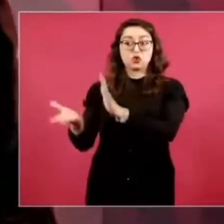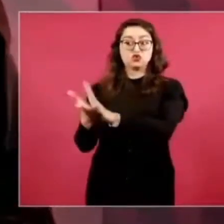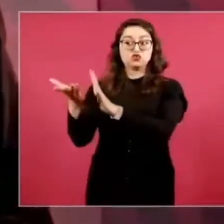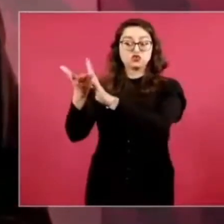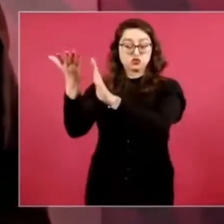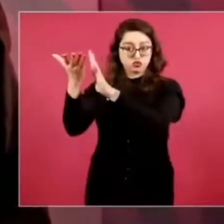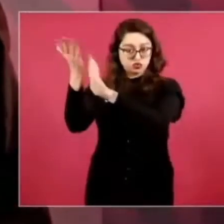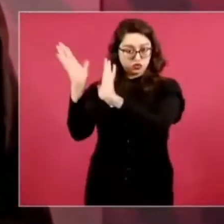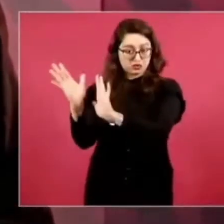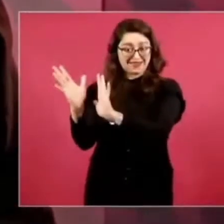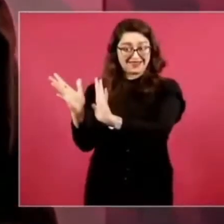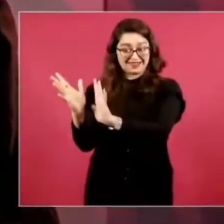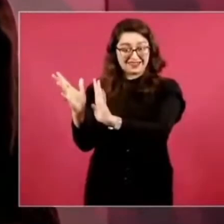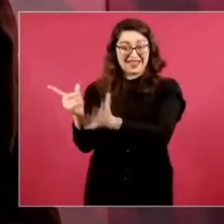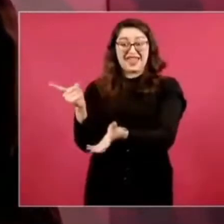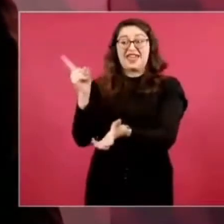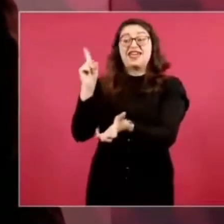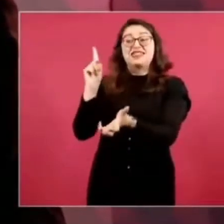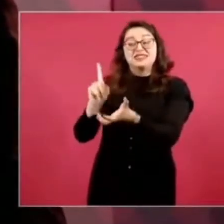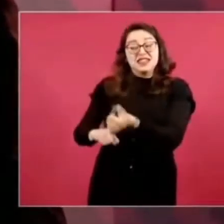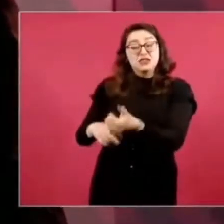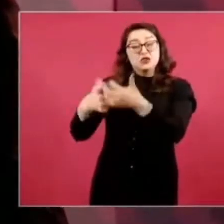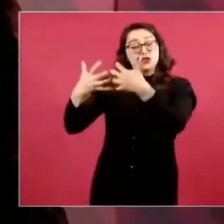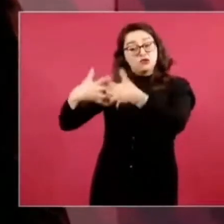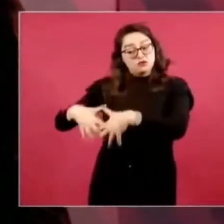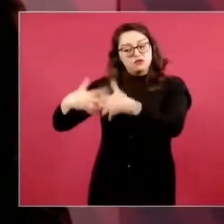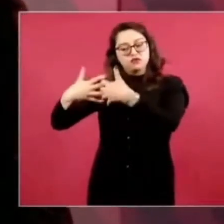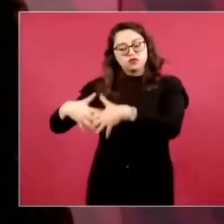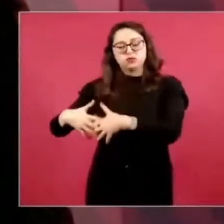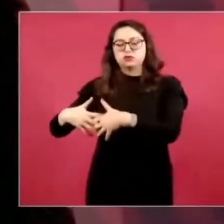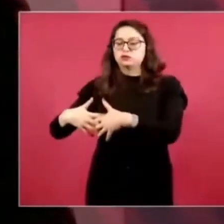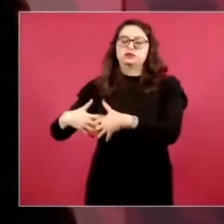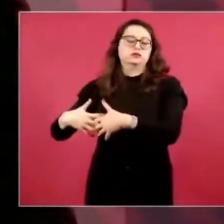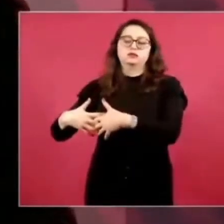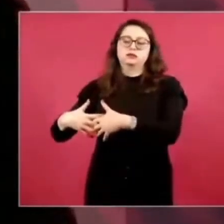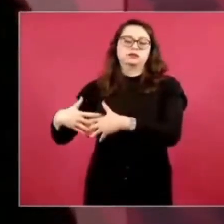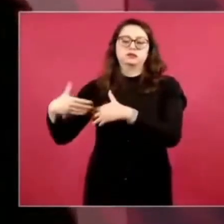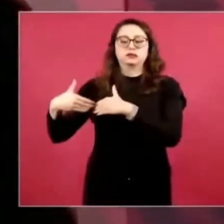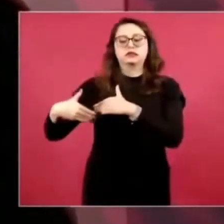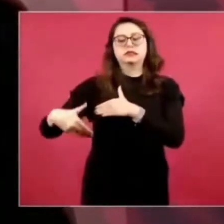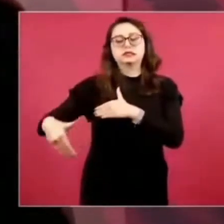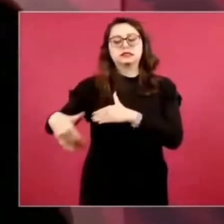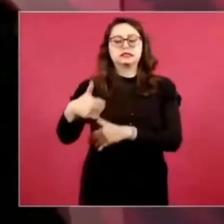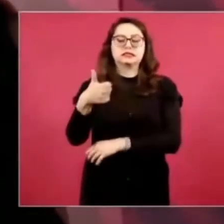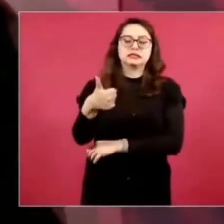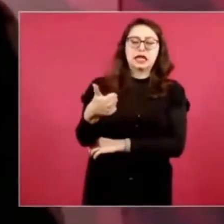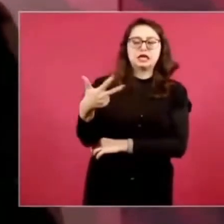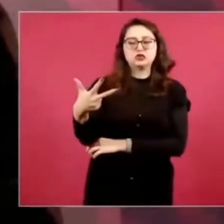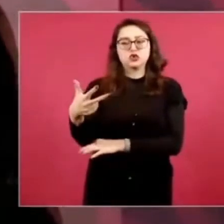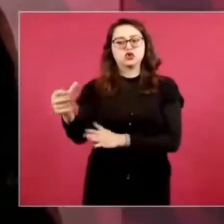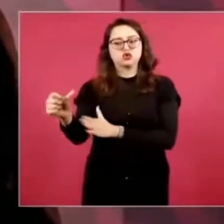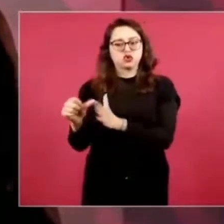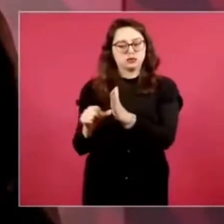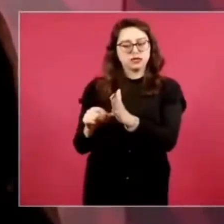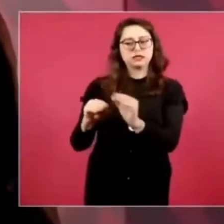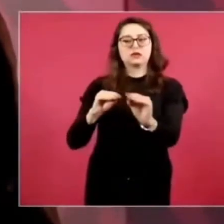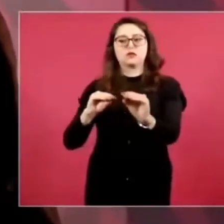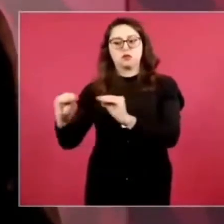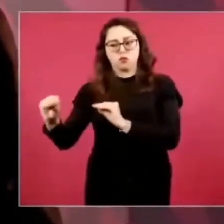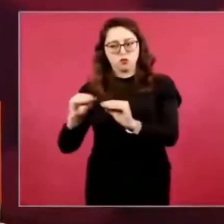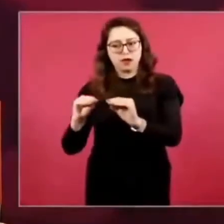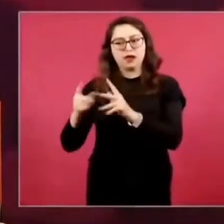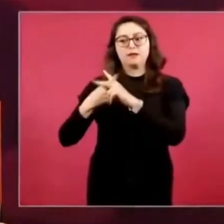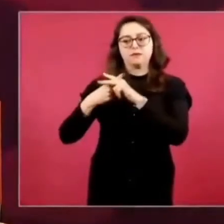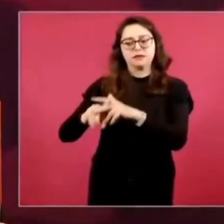llevar 6 meses, 8 meses que empiece a